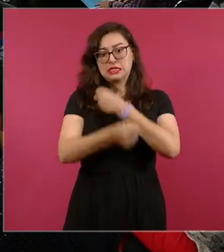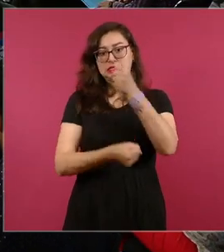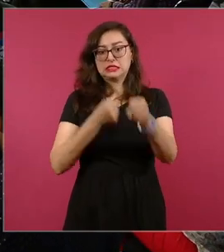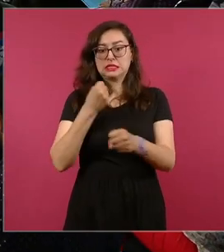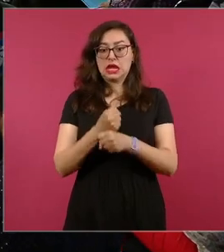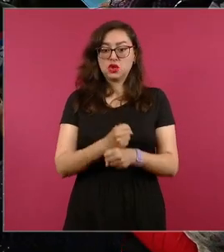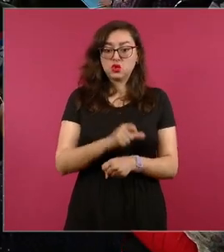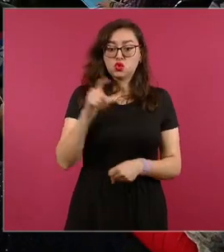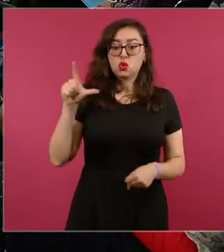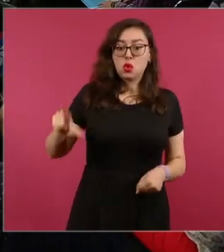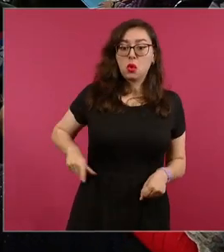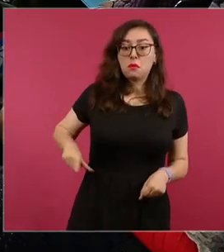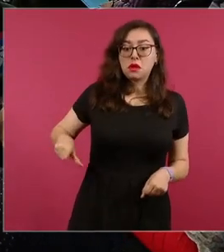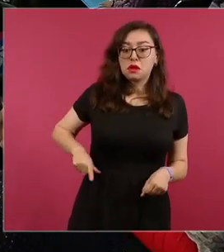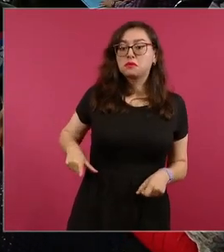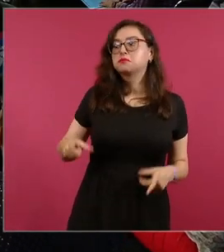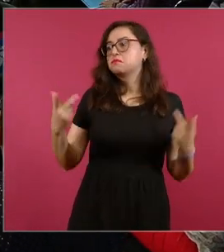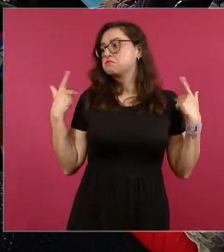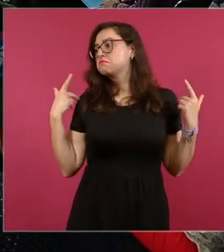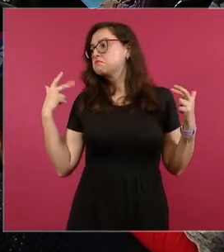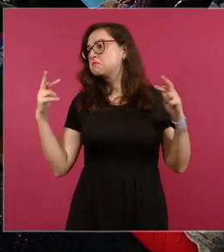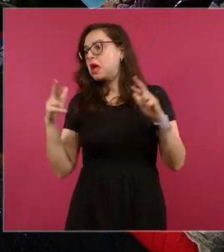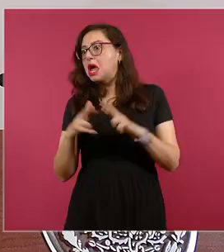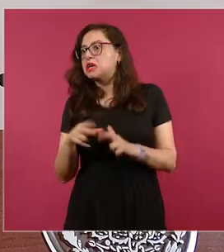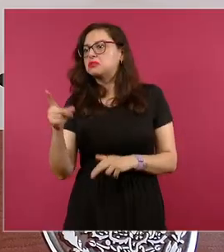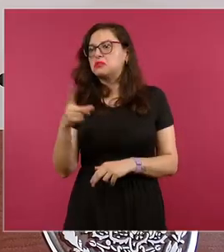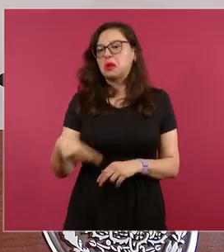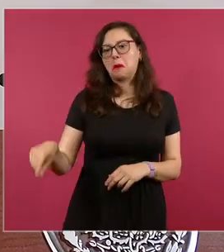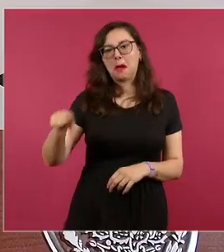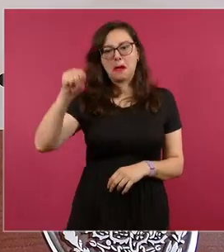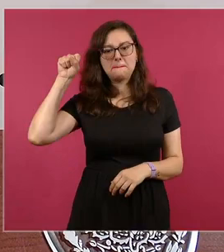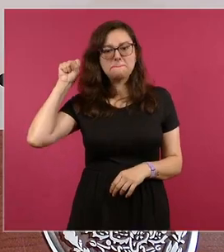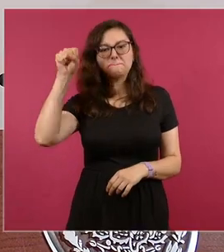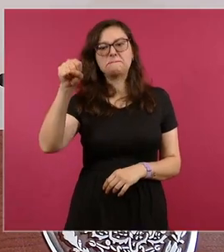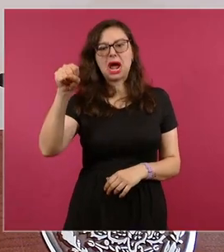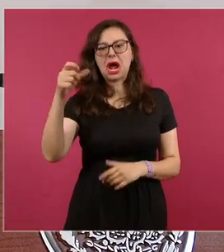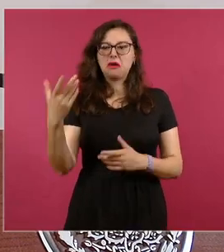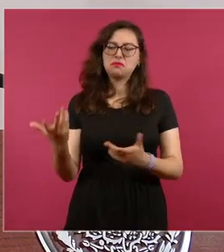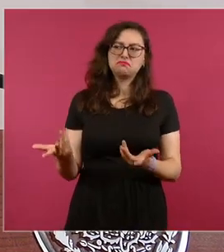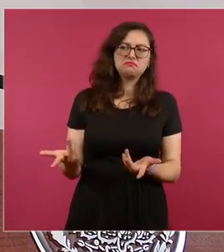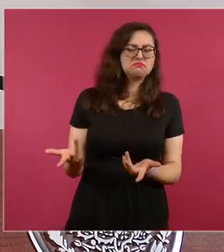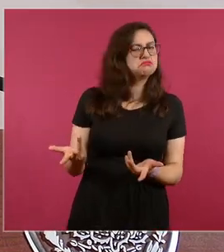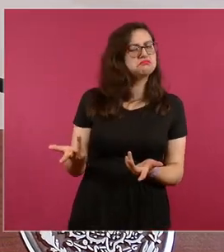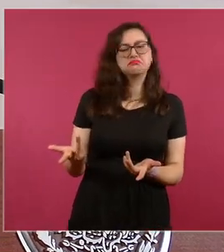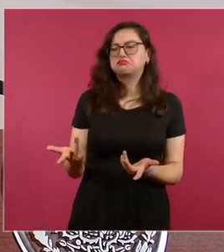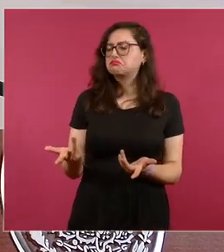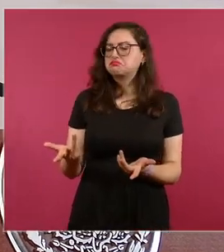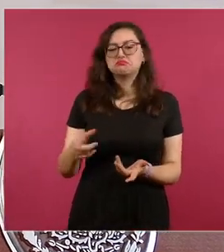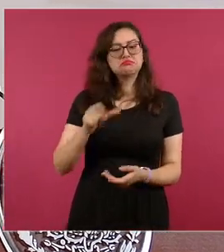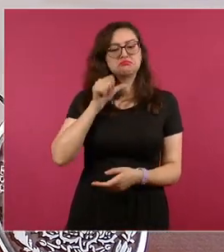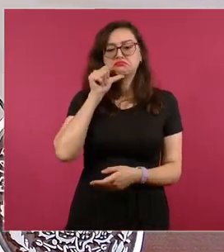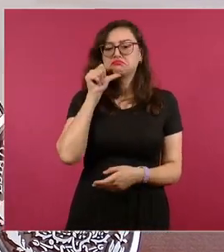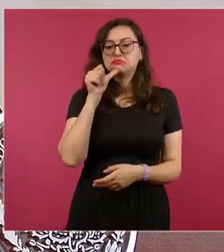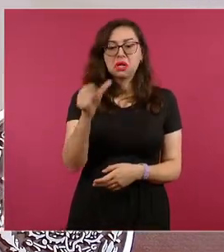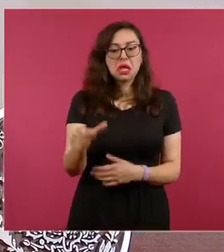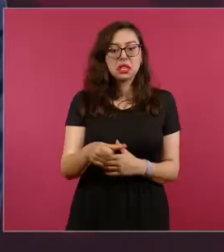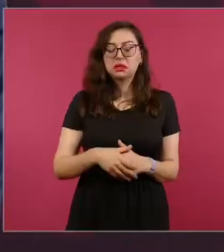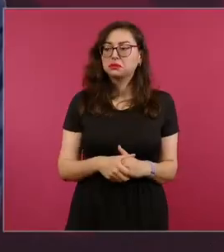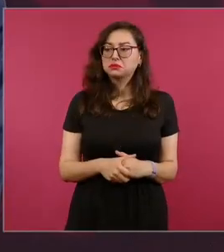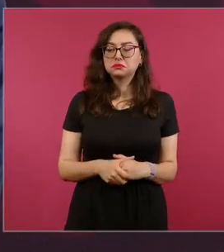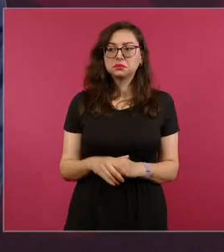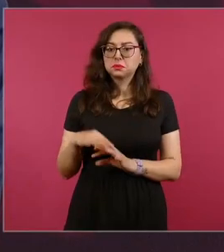y las maestras y los maestros de México se han portado como son,